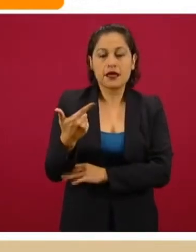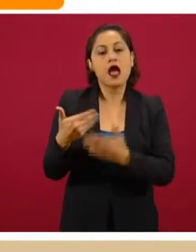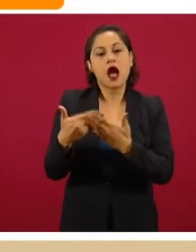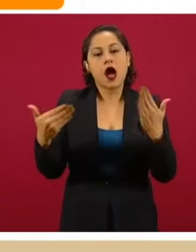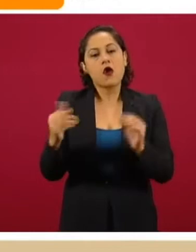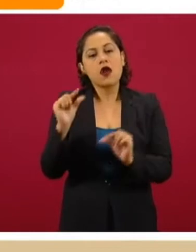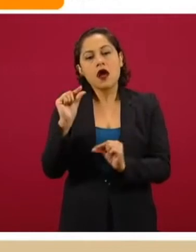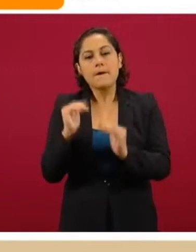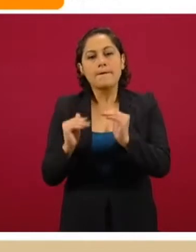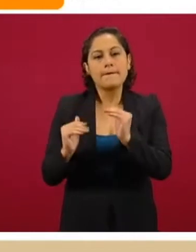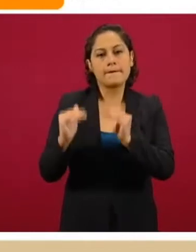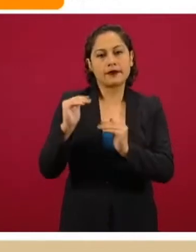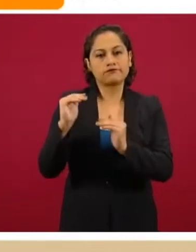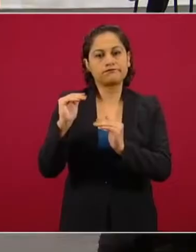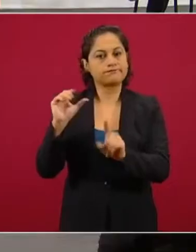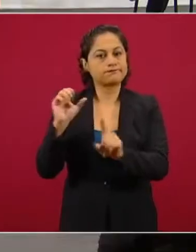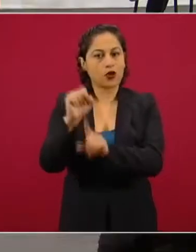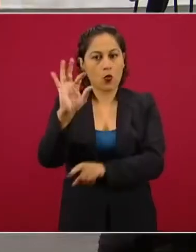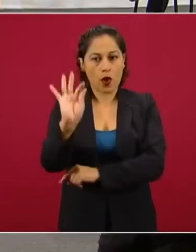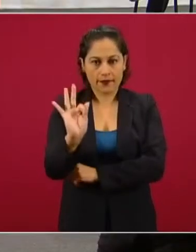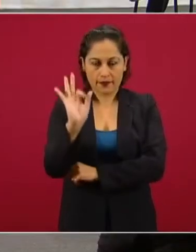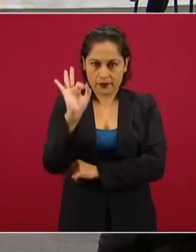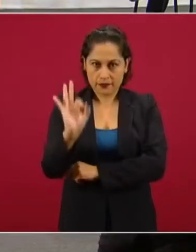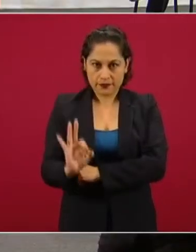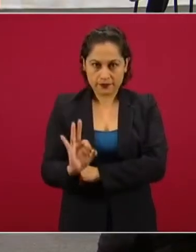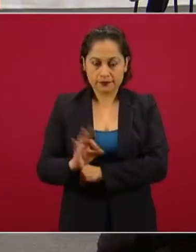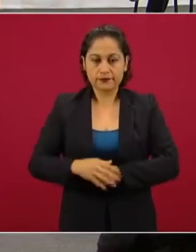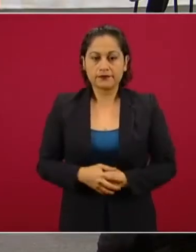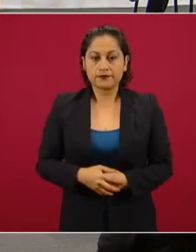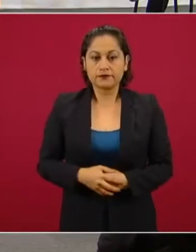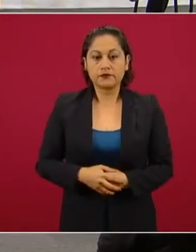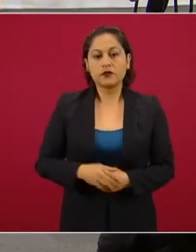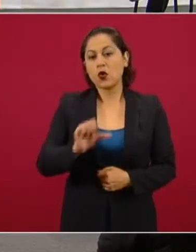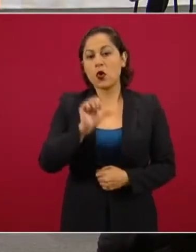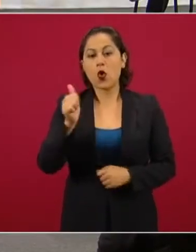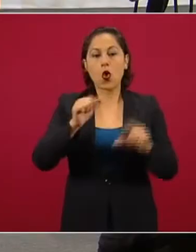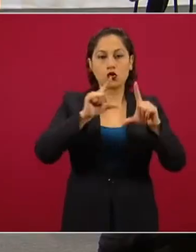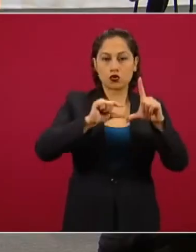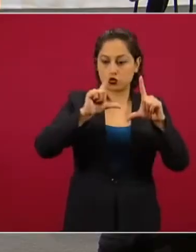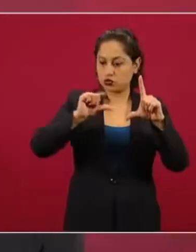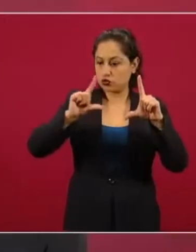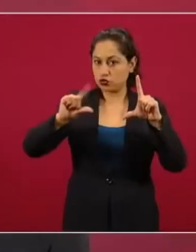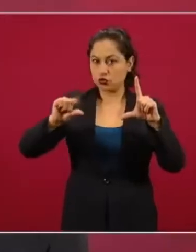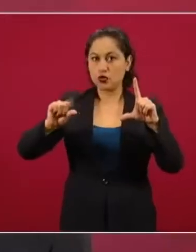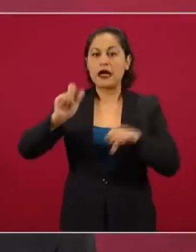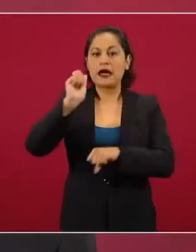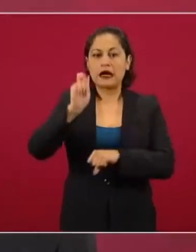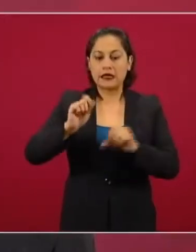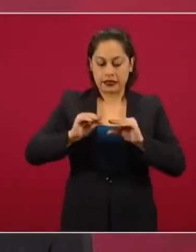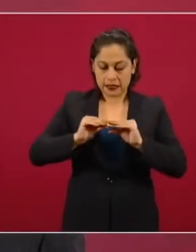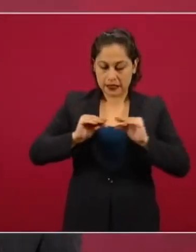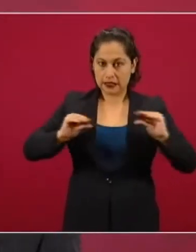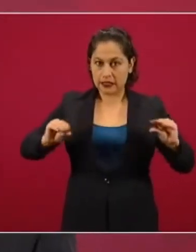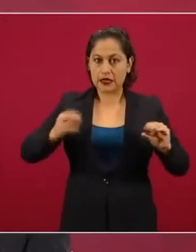fluctuación que llegó a 40%. El resto son las columnas. Lo que muestran es en la parte baja, que se ve de